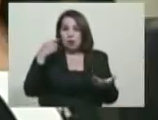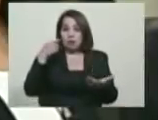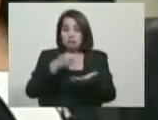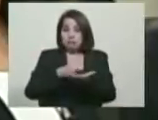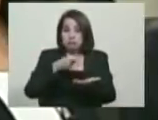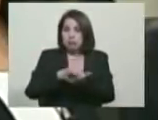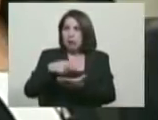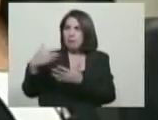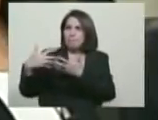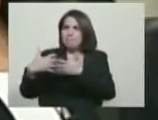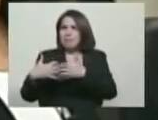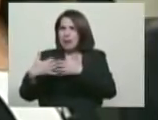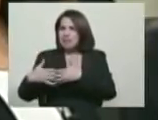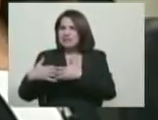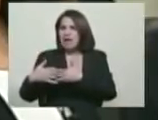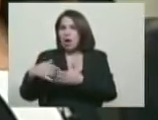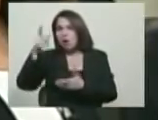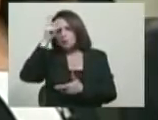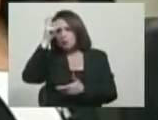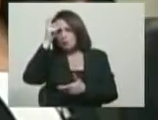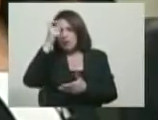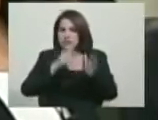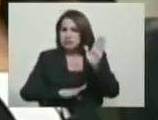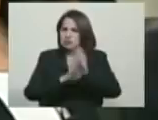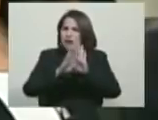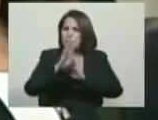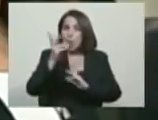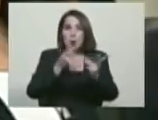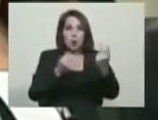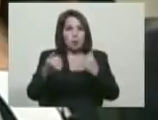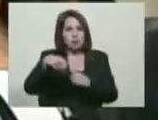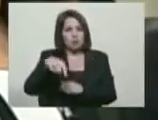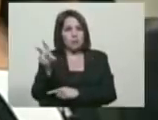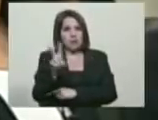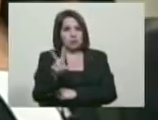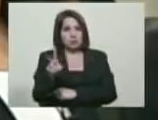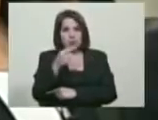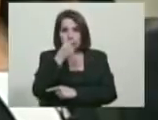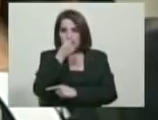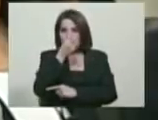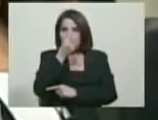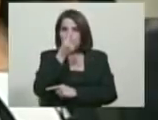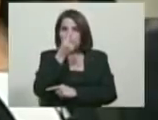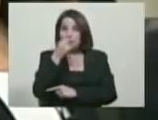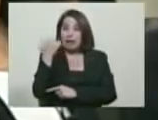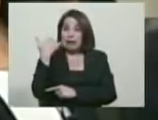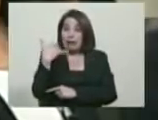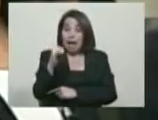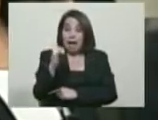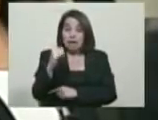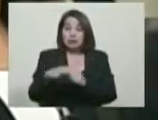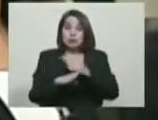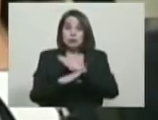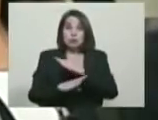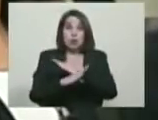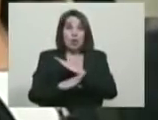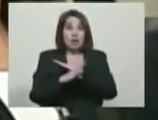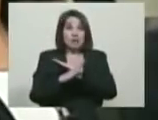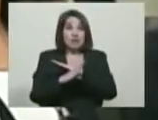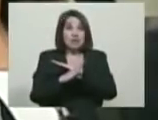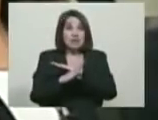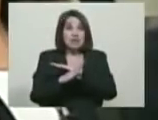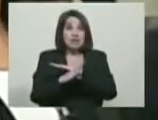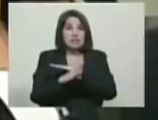turcas en que se puede crear un desarrollo económico en Venezuela, ¿no? Y como que aquí exista todavía un